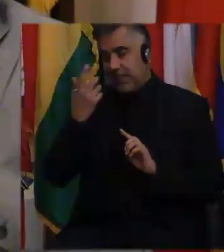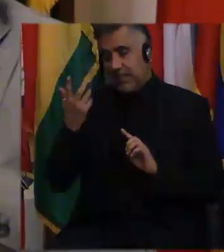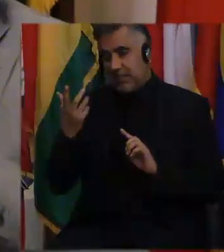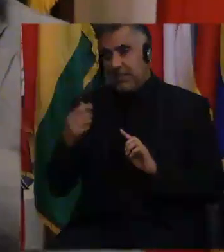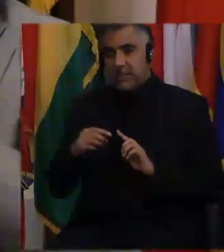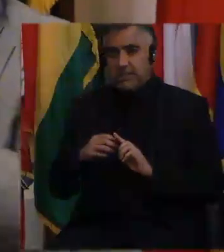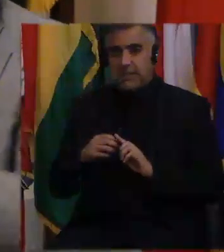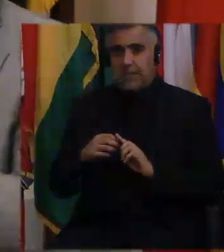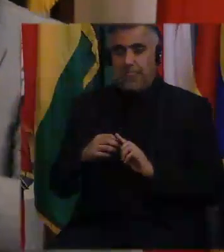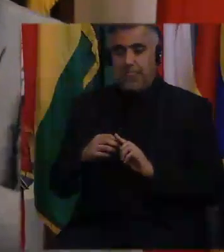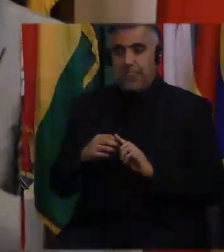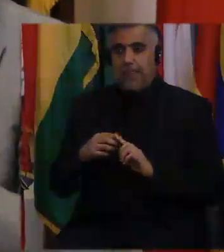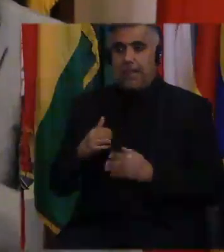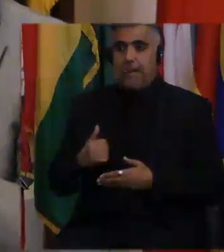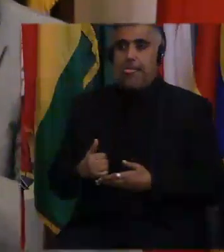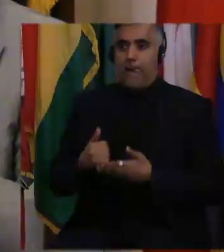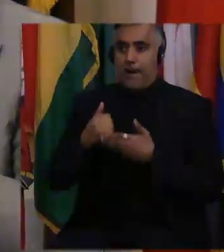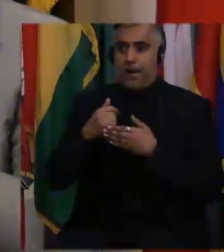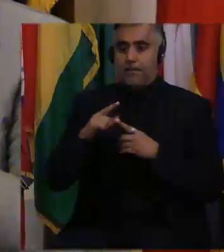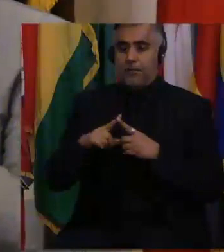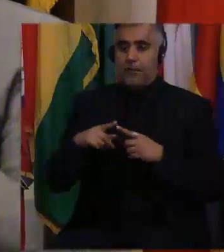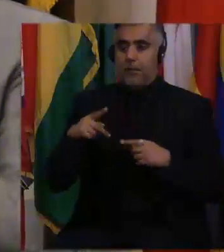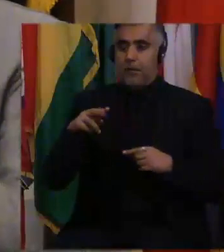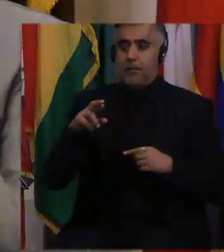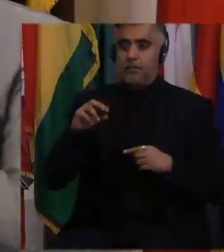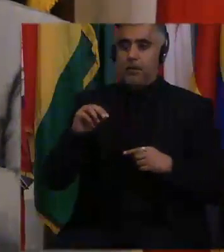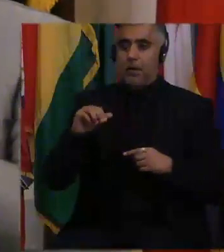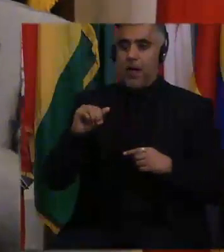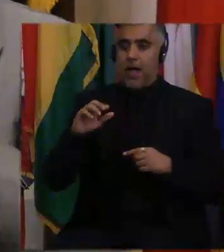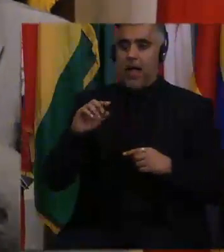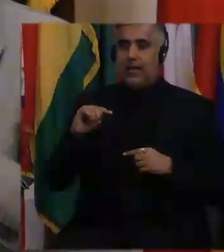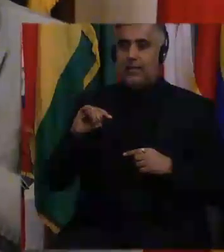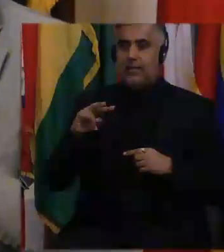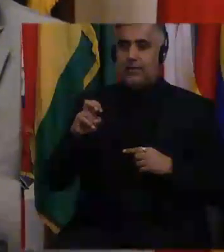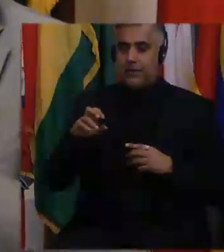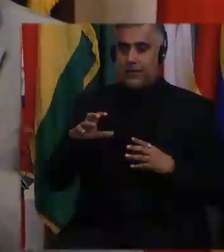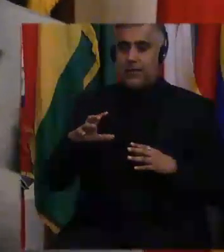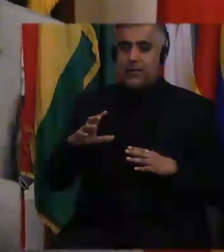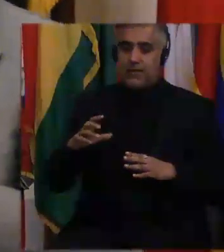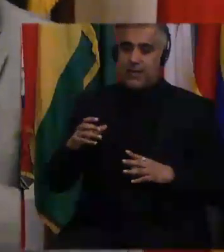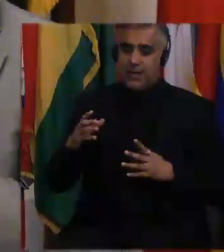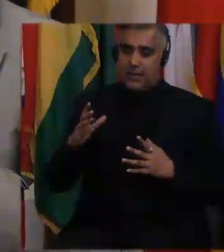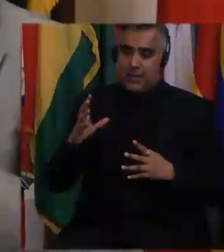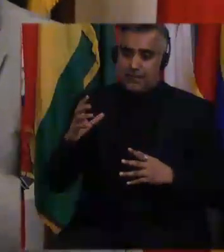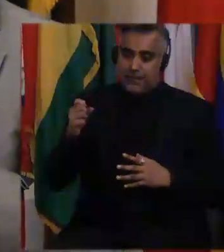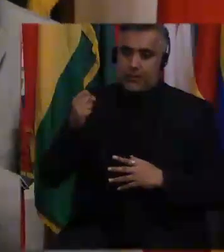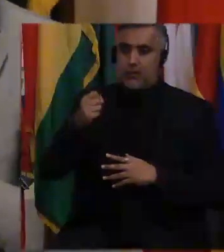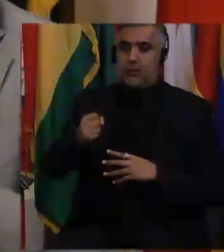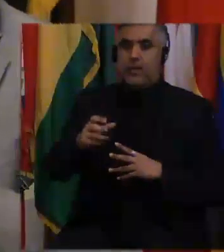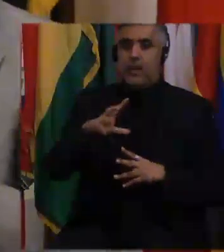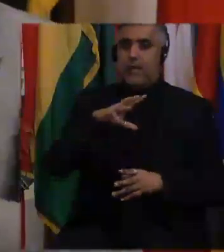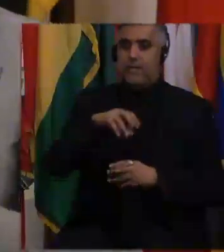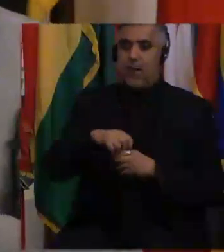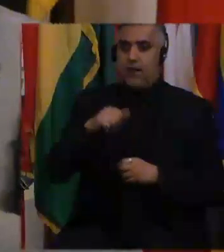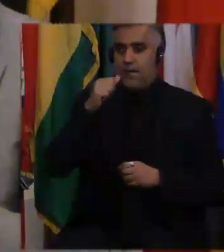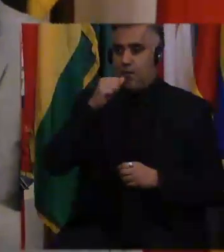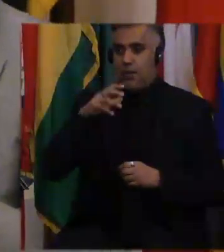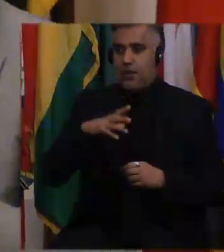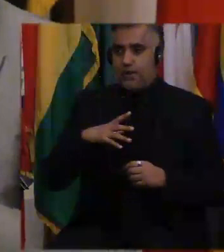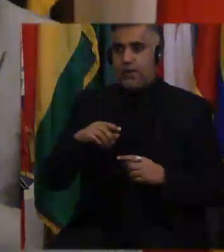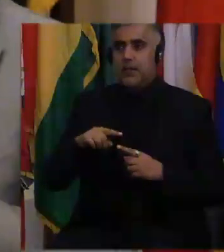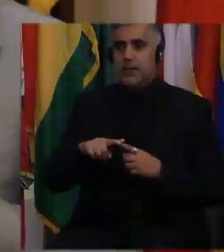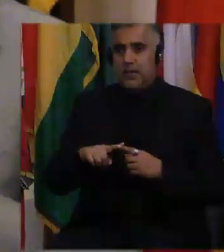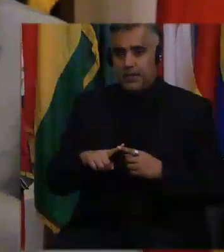de una manera proactiva interceder e involucrarse en los destinos de determinadas prioridades